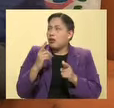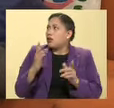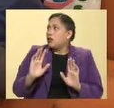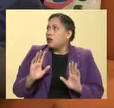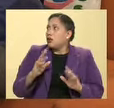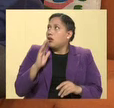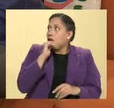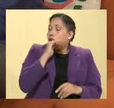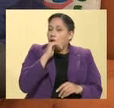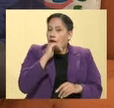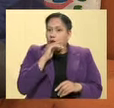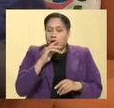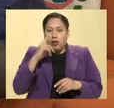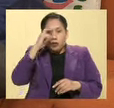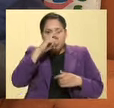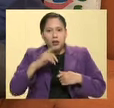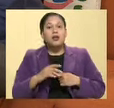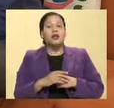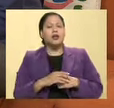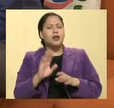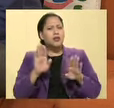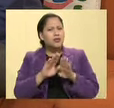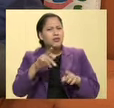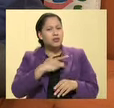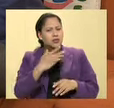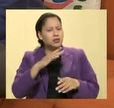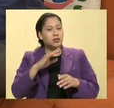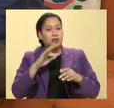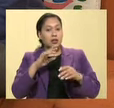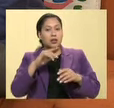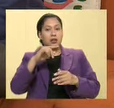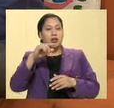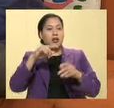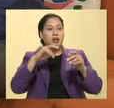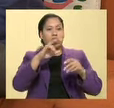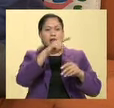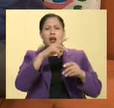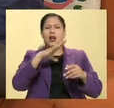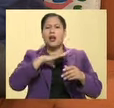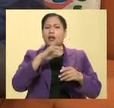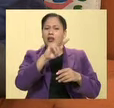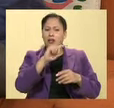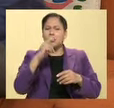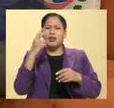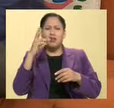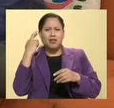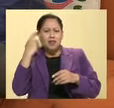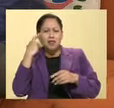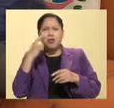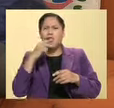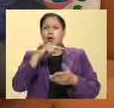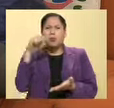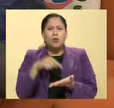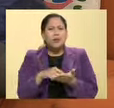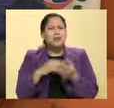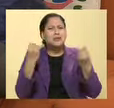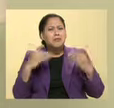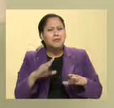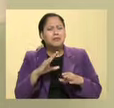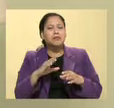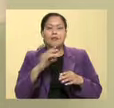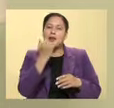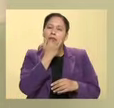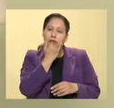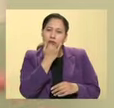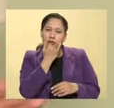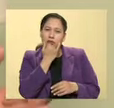Ahora, ¿no te parece que hay demasiado espacio en esos medios desperdiciado? Sí, totalmente. O sea, como mucha, perdón por